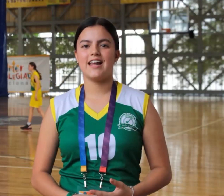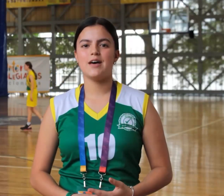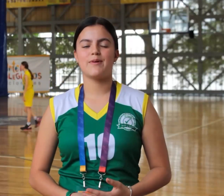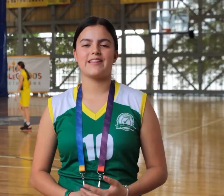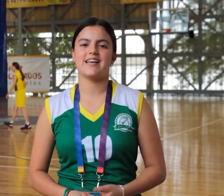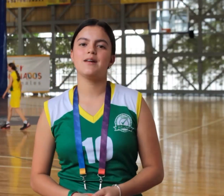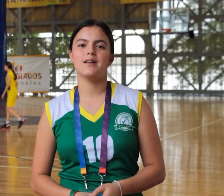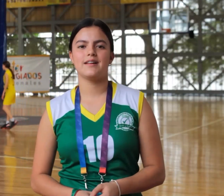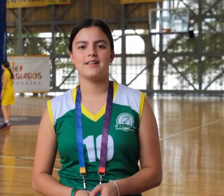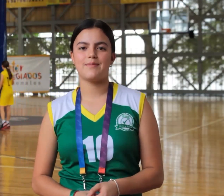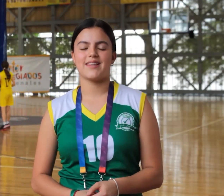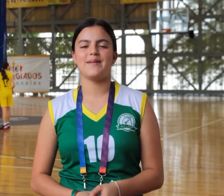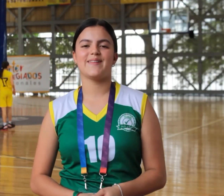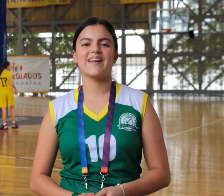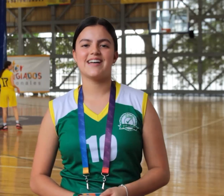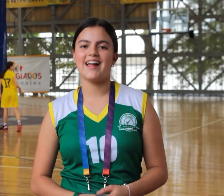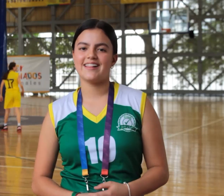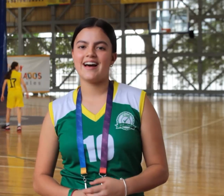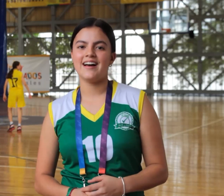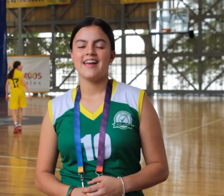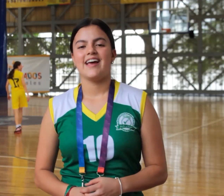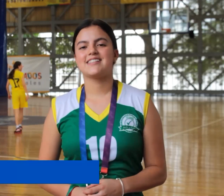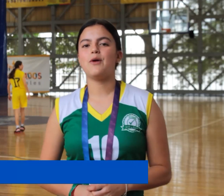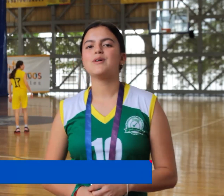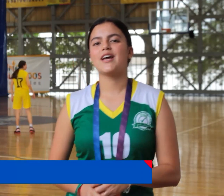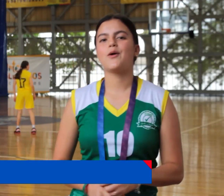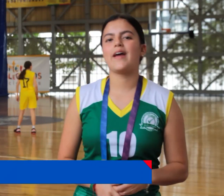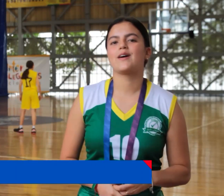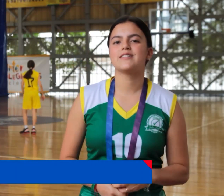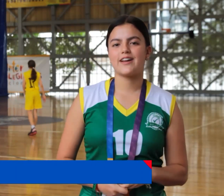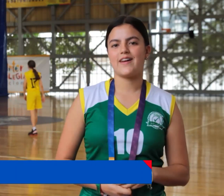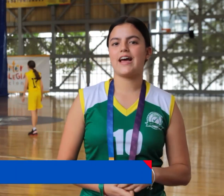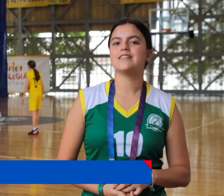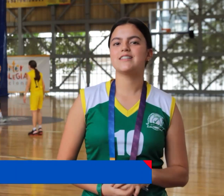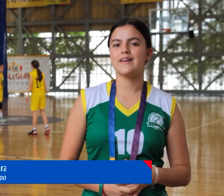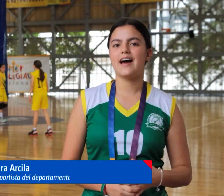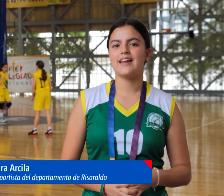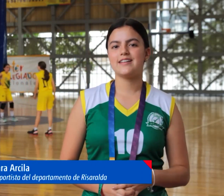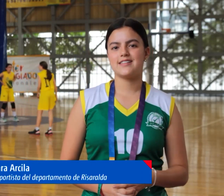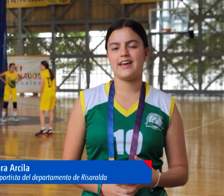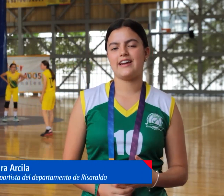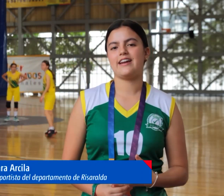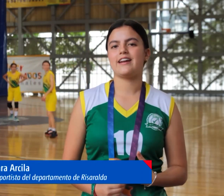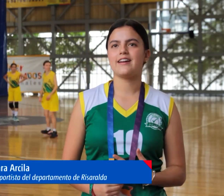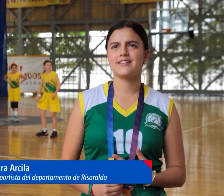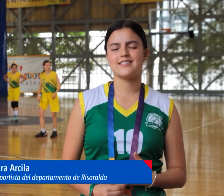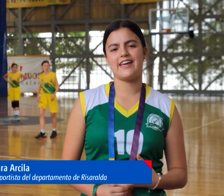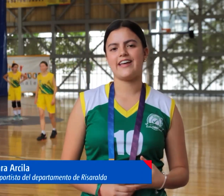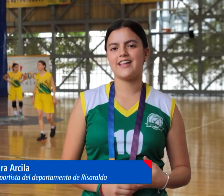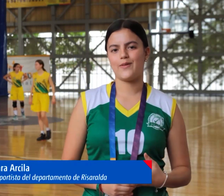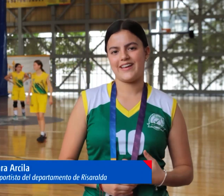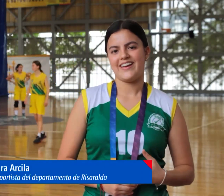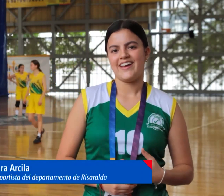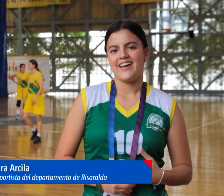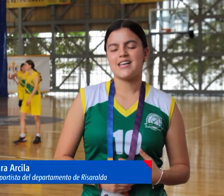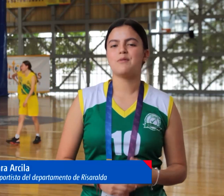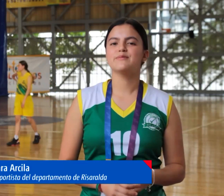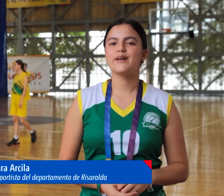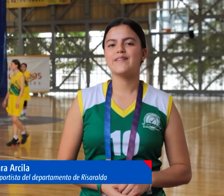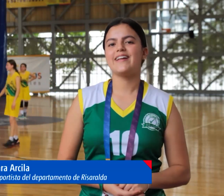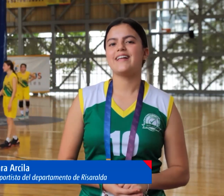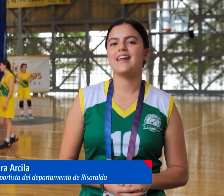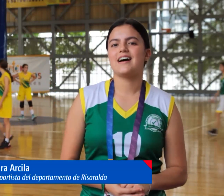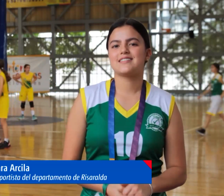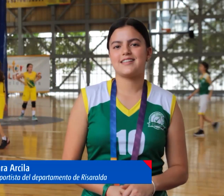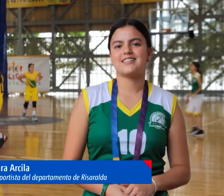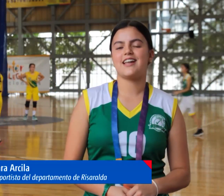soy Sara Arcila, deportista del departamento de Rizaralda. Estamos en Juegos Intercolegiados Nacionales en Itagüí. Estamos